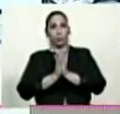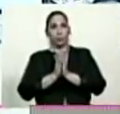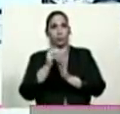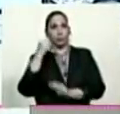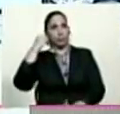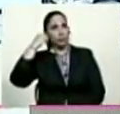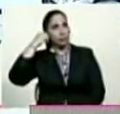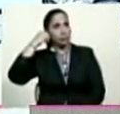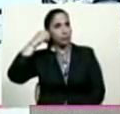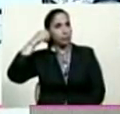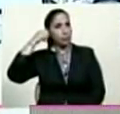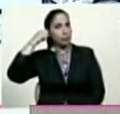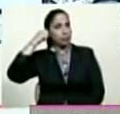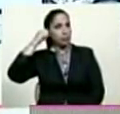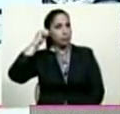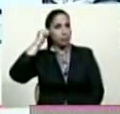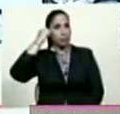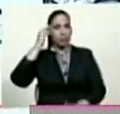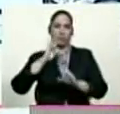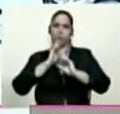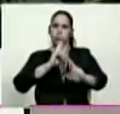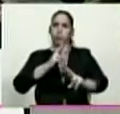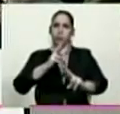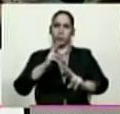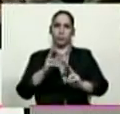y respuesta oportuna,